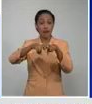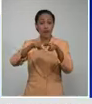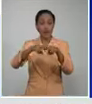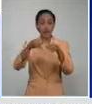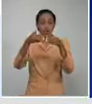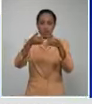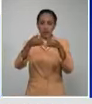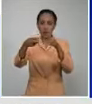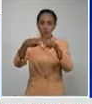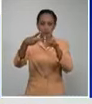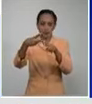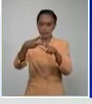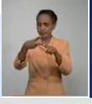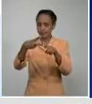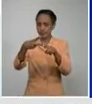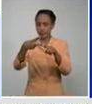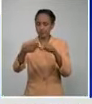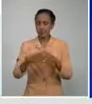mayor tasa.